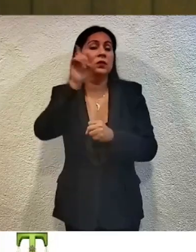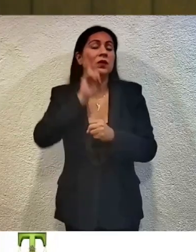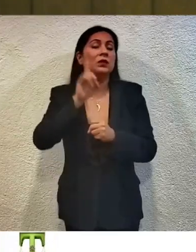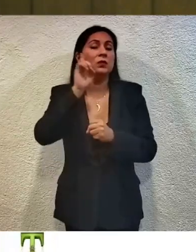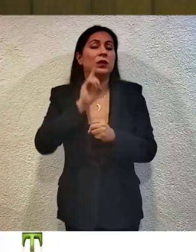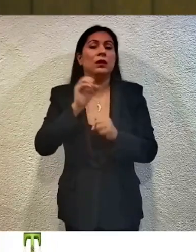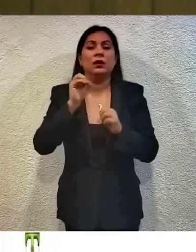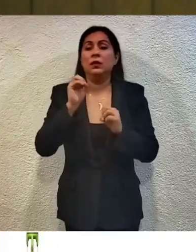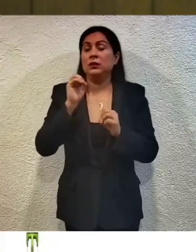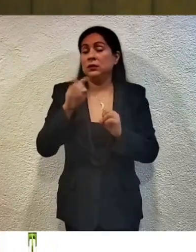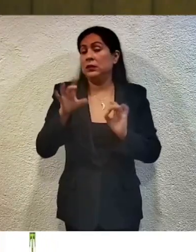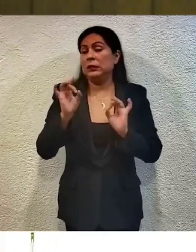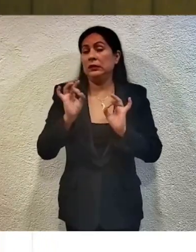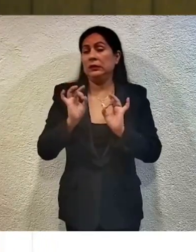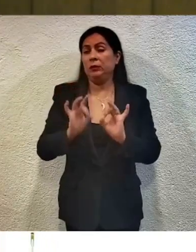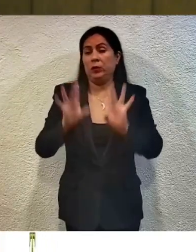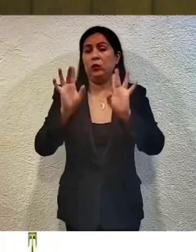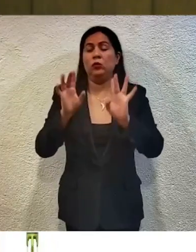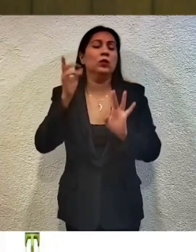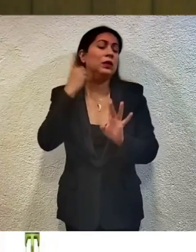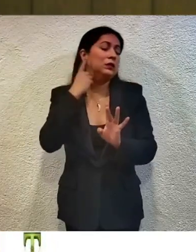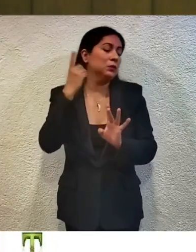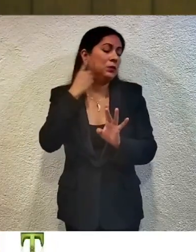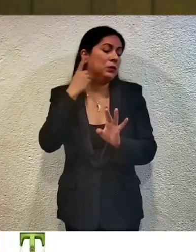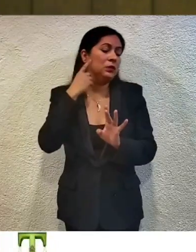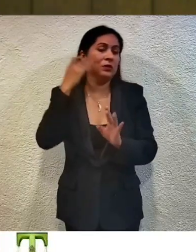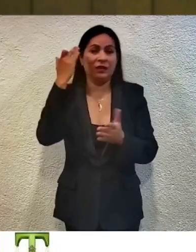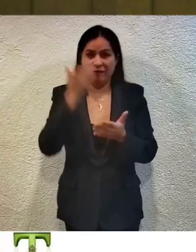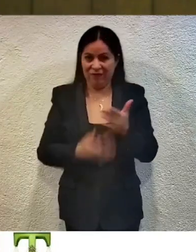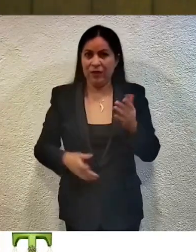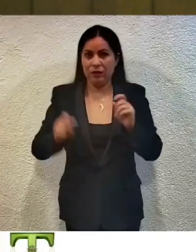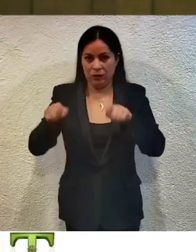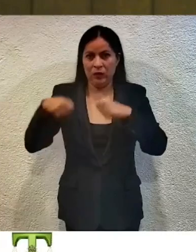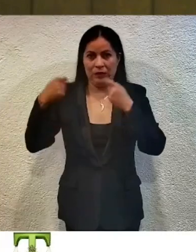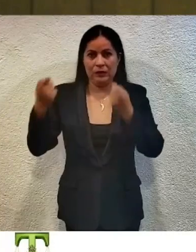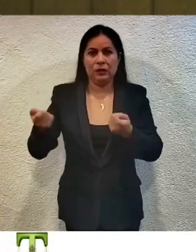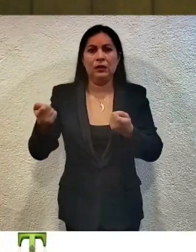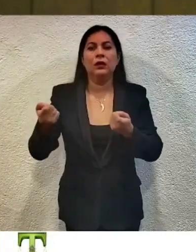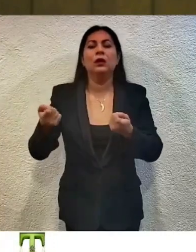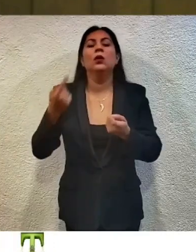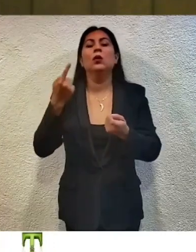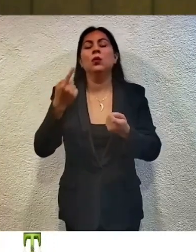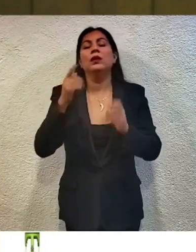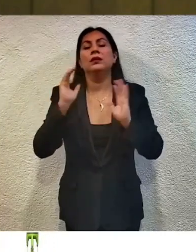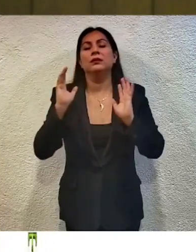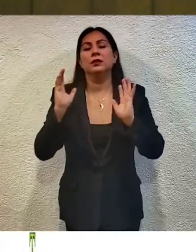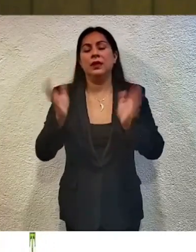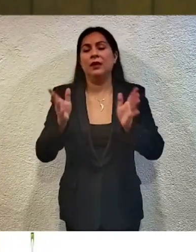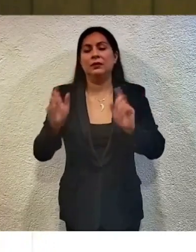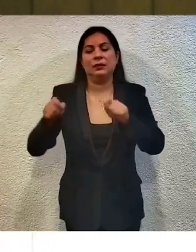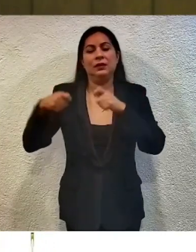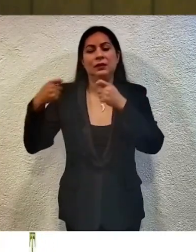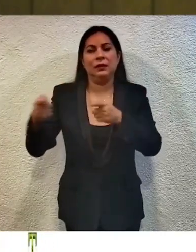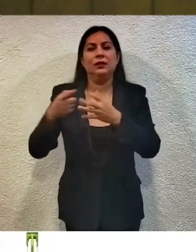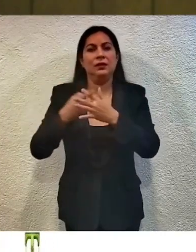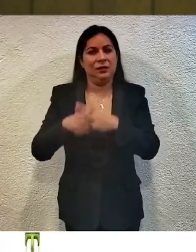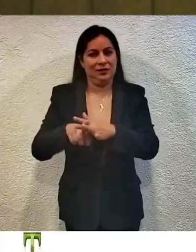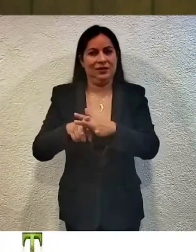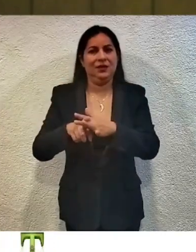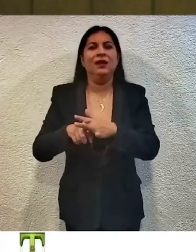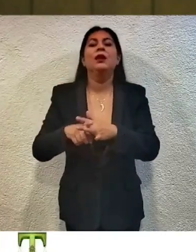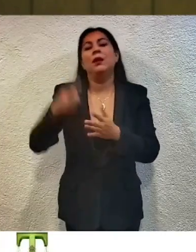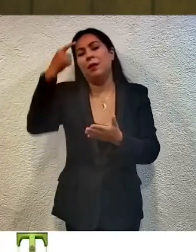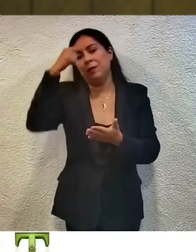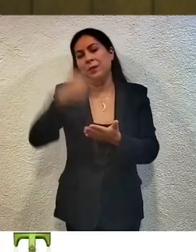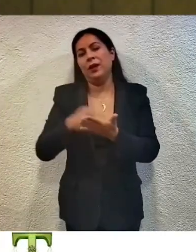femenino si resultara que las diputaciones restantes por repartir, una vez efectuada la asignación inicial para